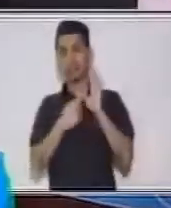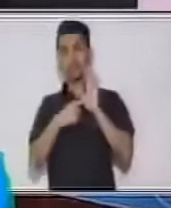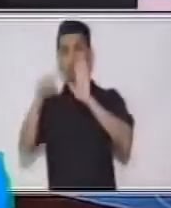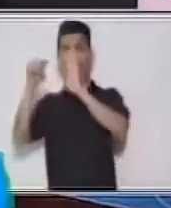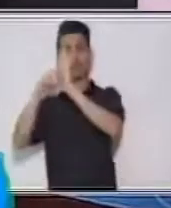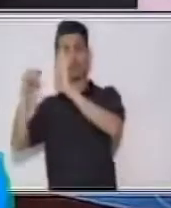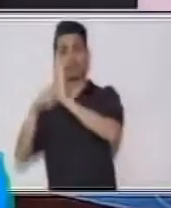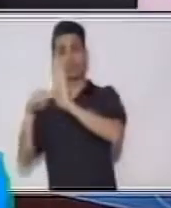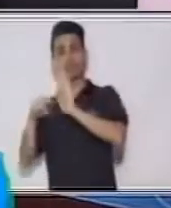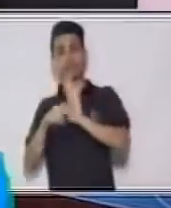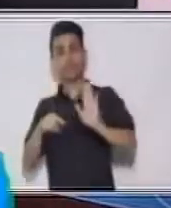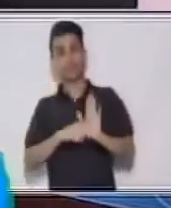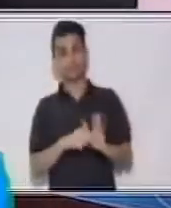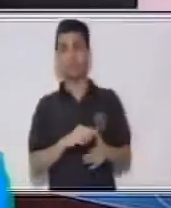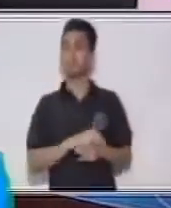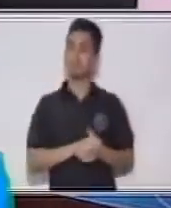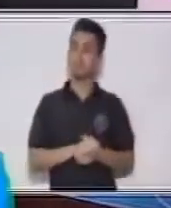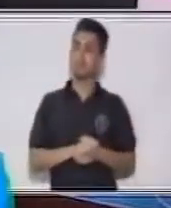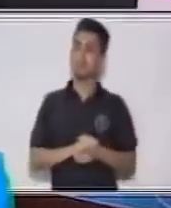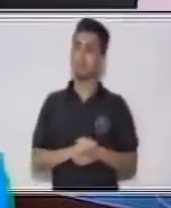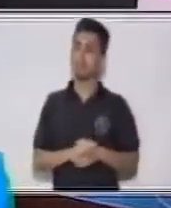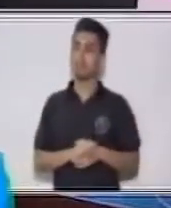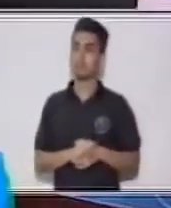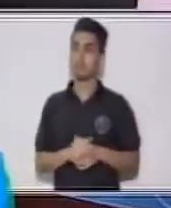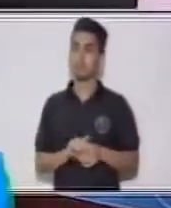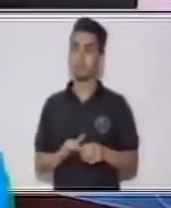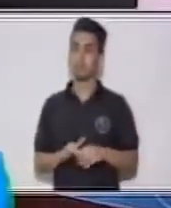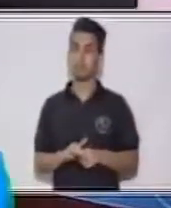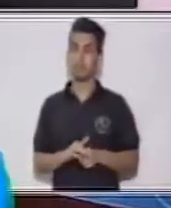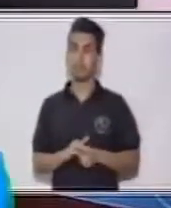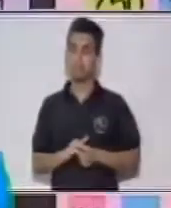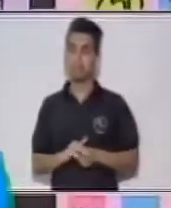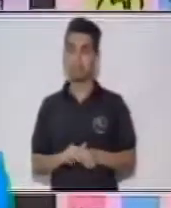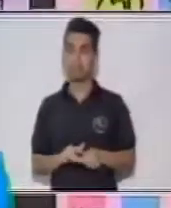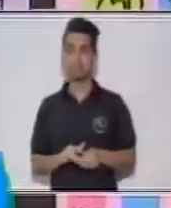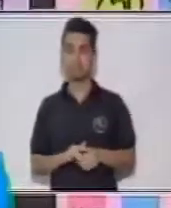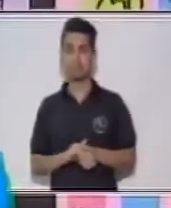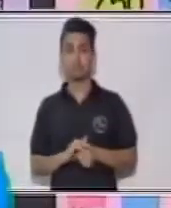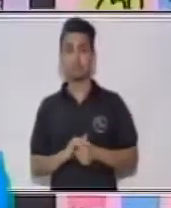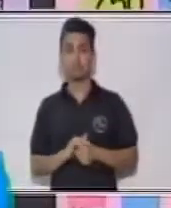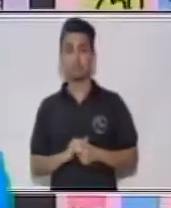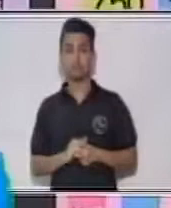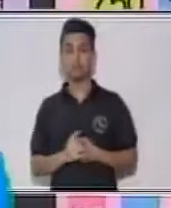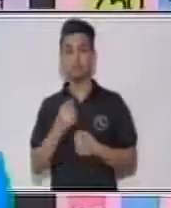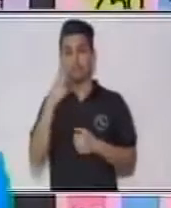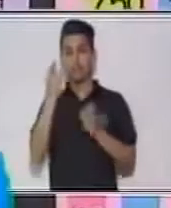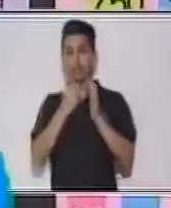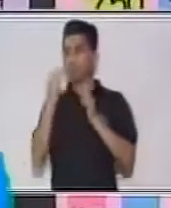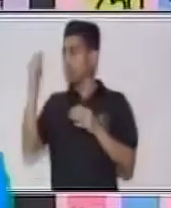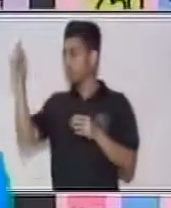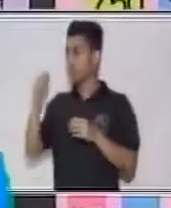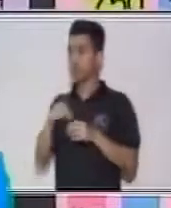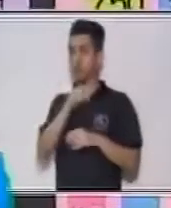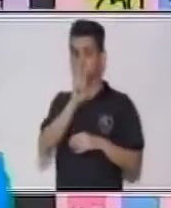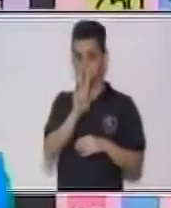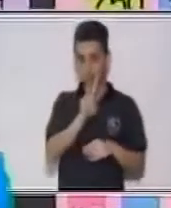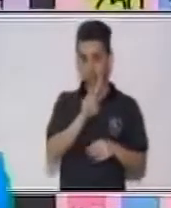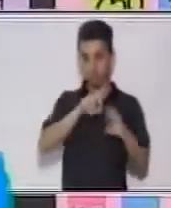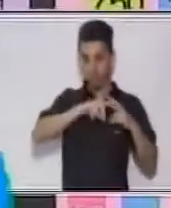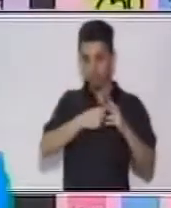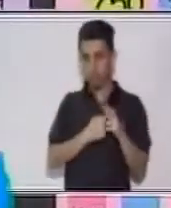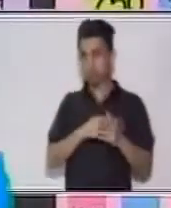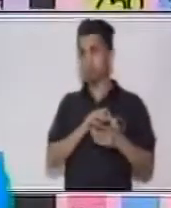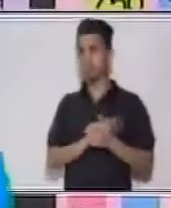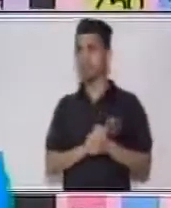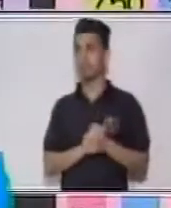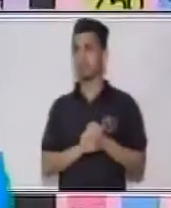el número que debo de sumar vamos a ver aquí en la imagen nos está dando el número con cuál empieza con